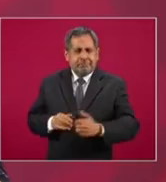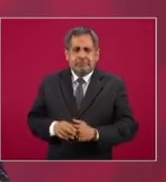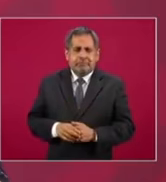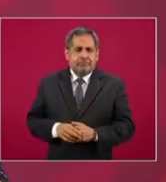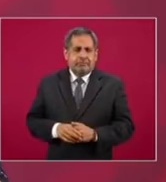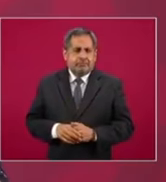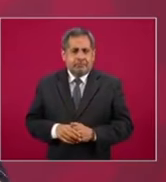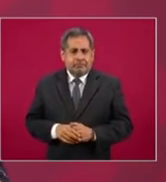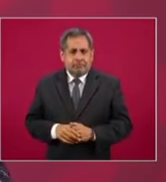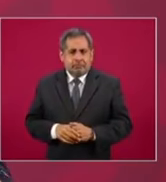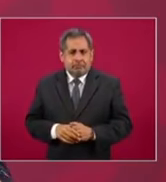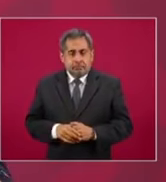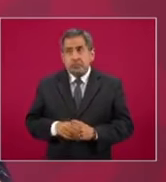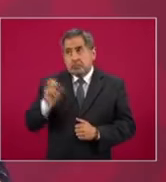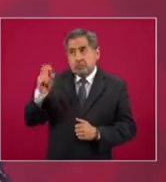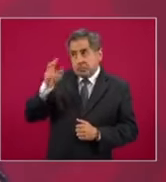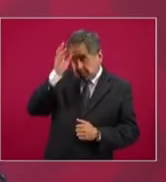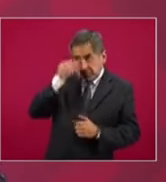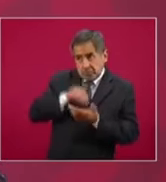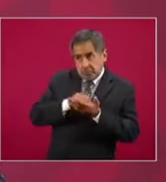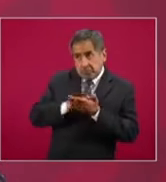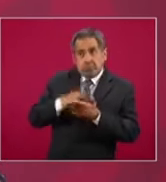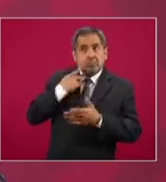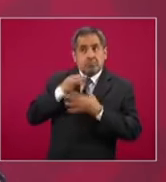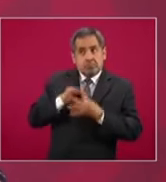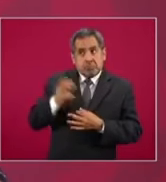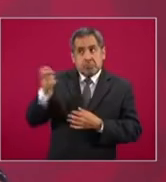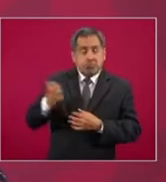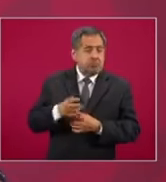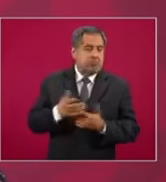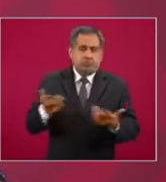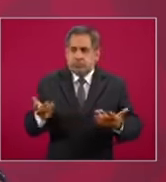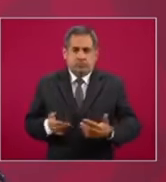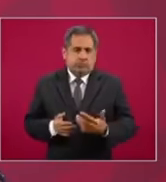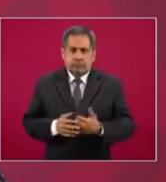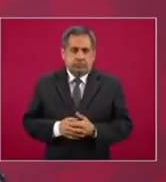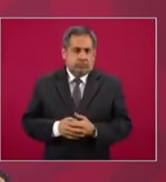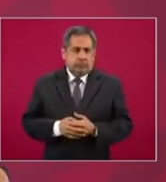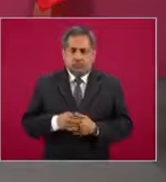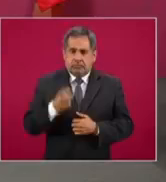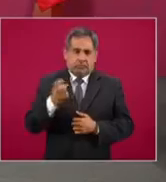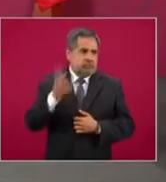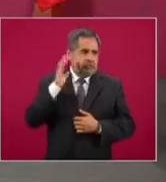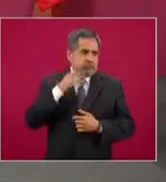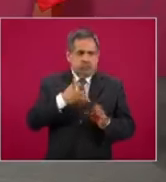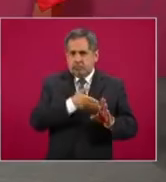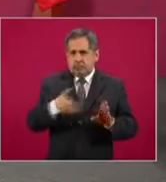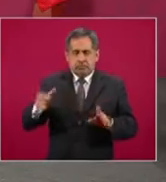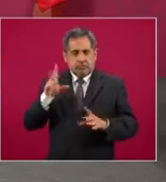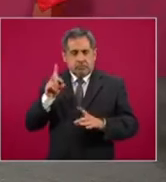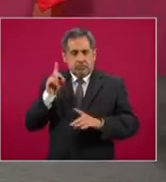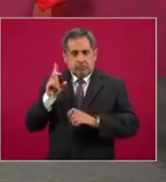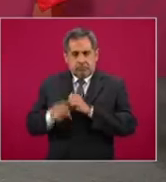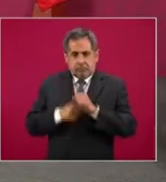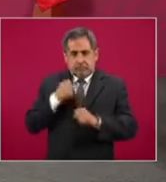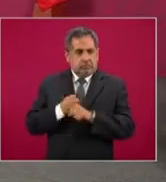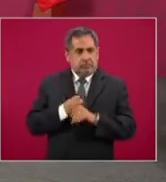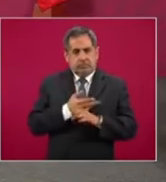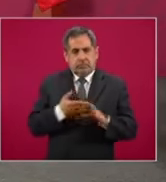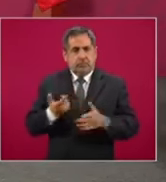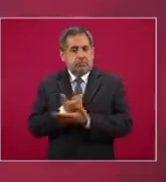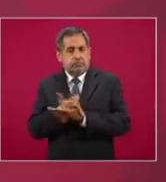serviles aplicaban esas políticas por eso en 20 años